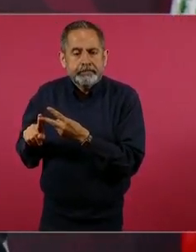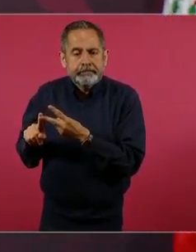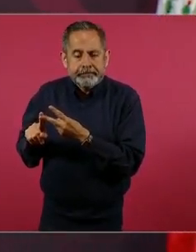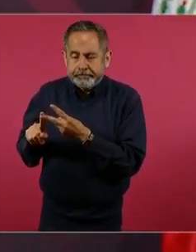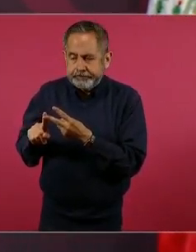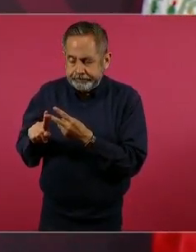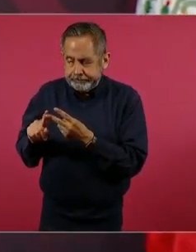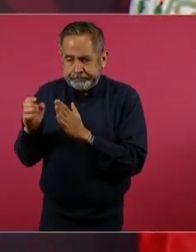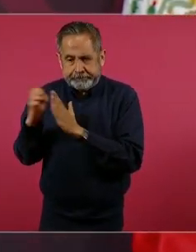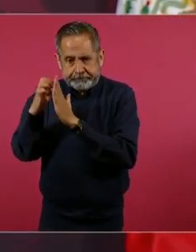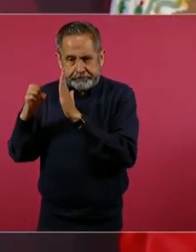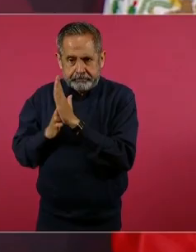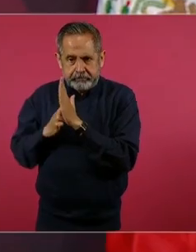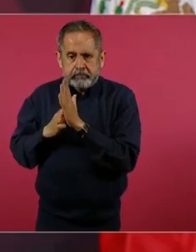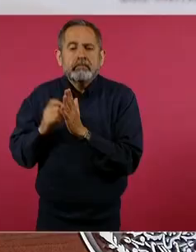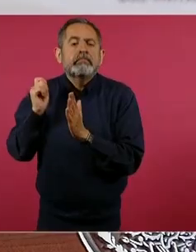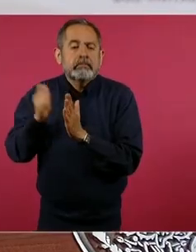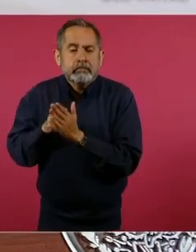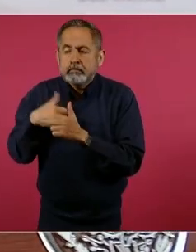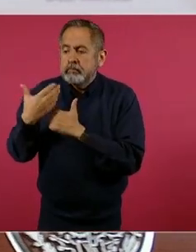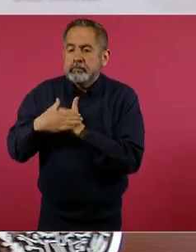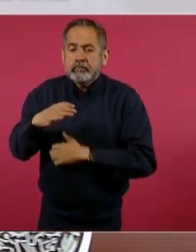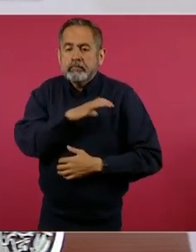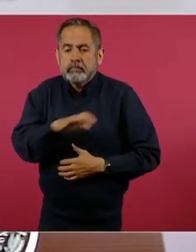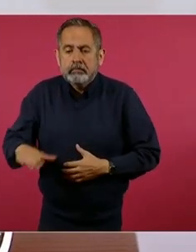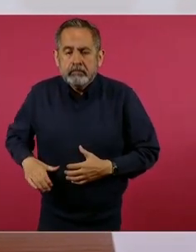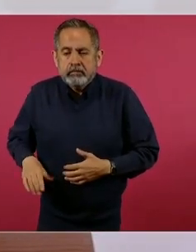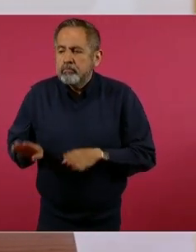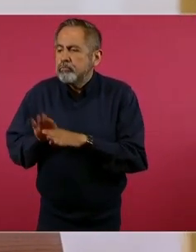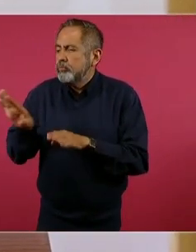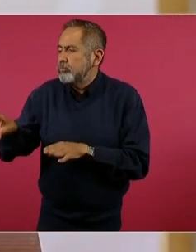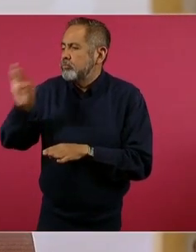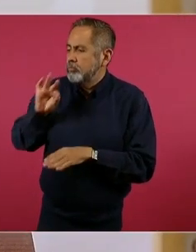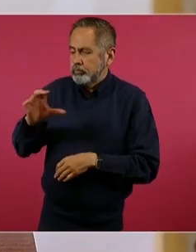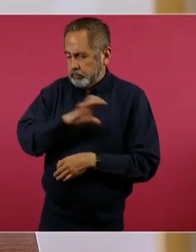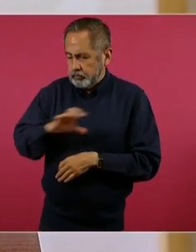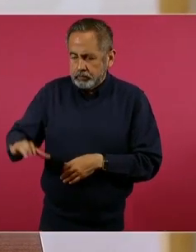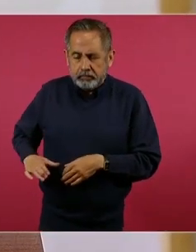que podía elegirse a los candidatos con encuestas,